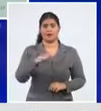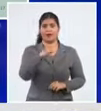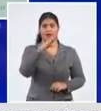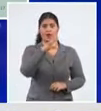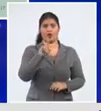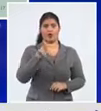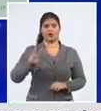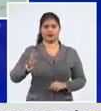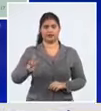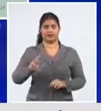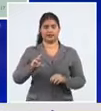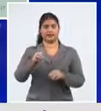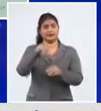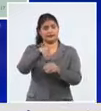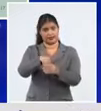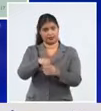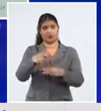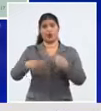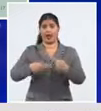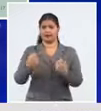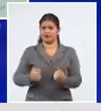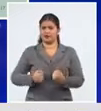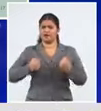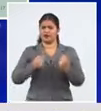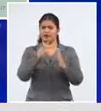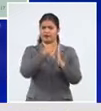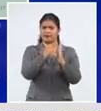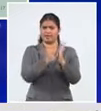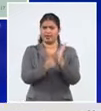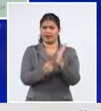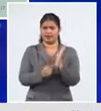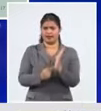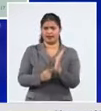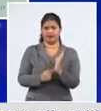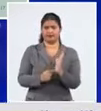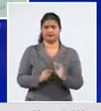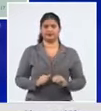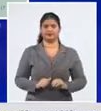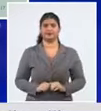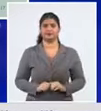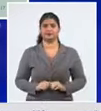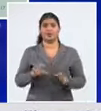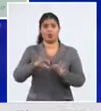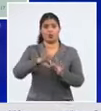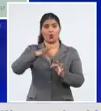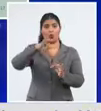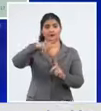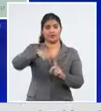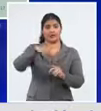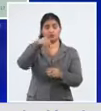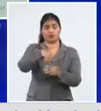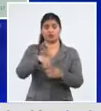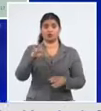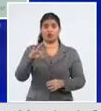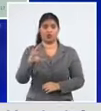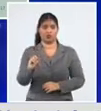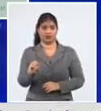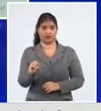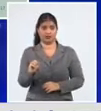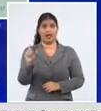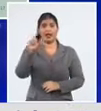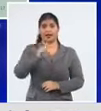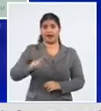adopta un grupo de medidas de mayor restricción. Guantánamo también elevado, 80.